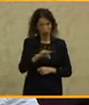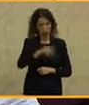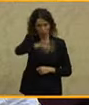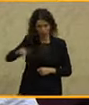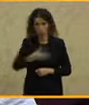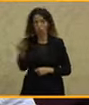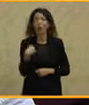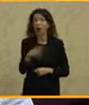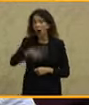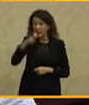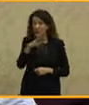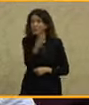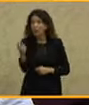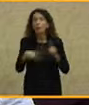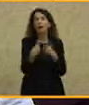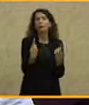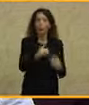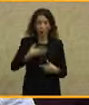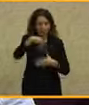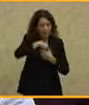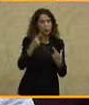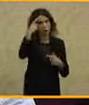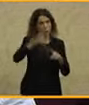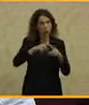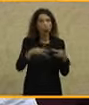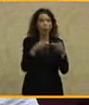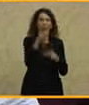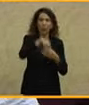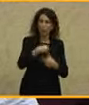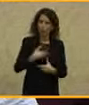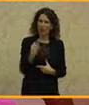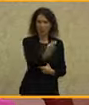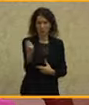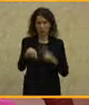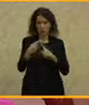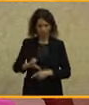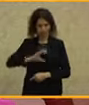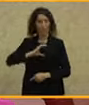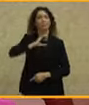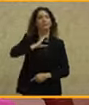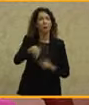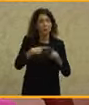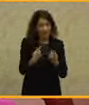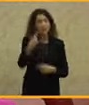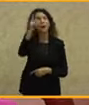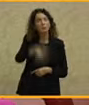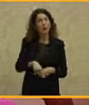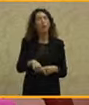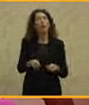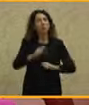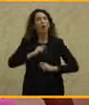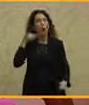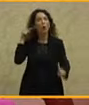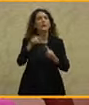también necesitamos desempeñar un rol psicosocial que refuerce nuestra autoestima y así nos ayude a la consecución